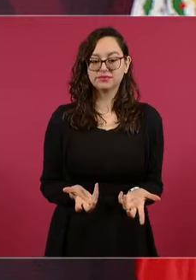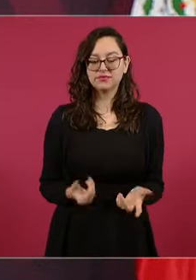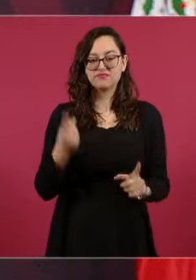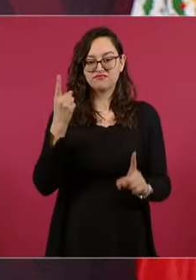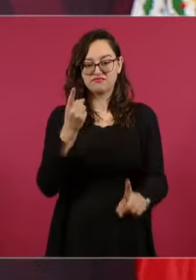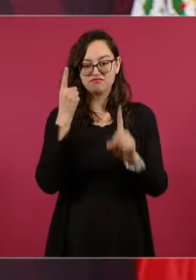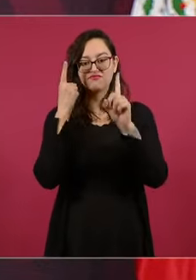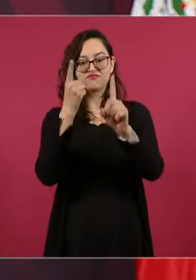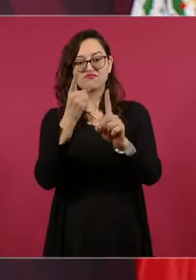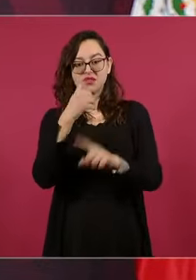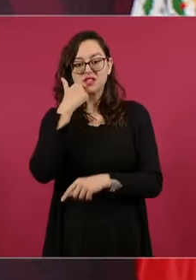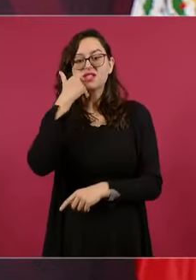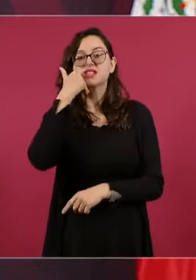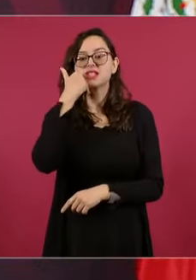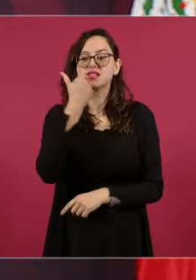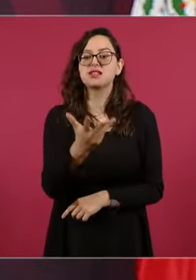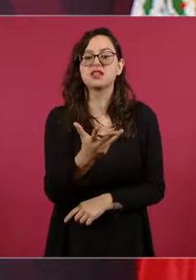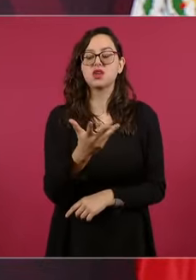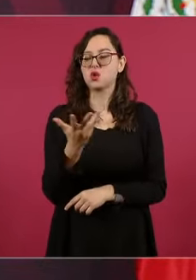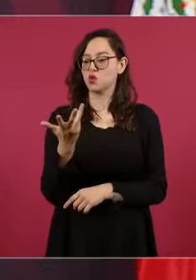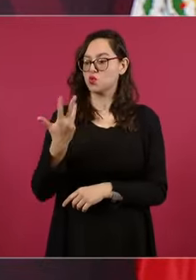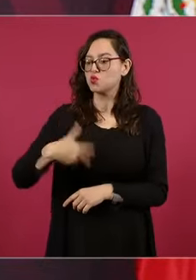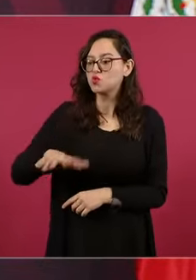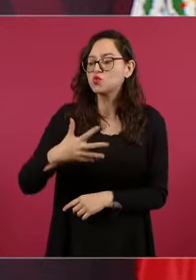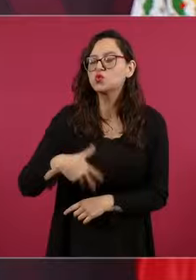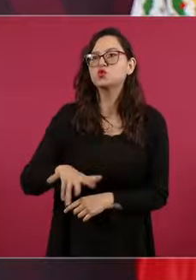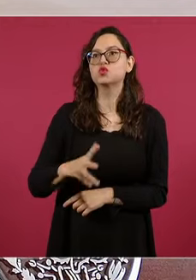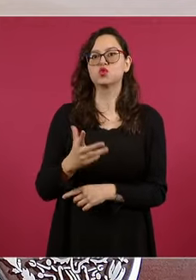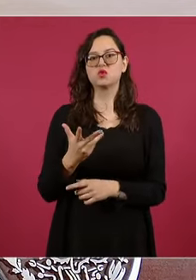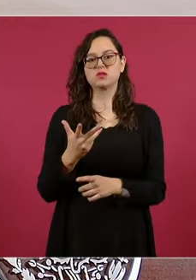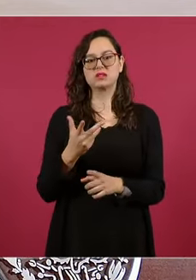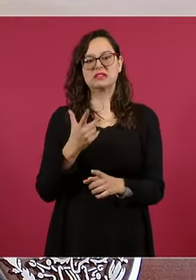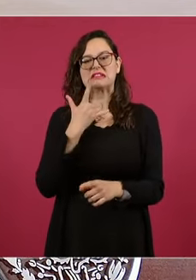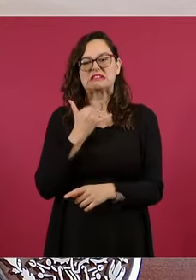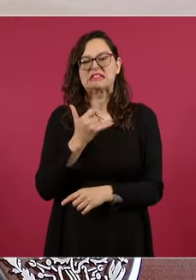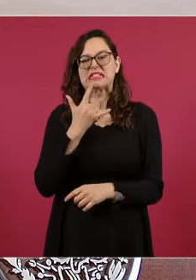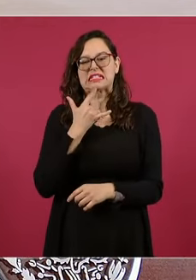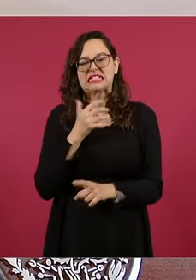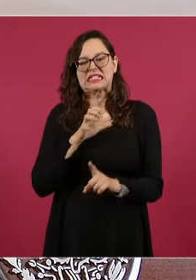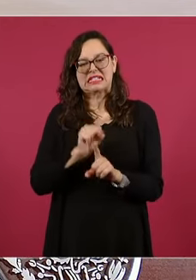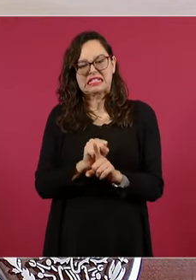busca, en lo que se quiere, por lo que se lucha.